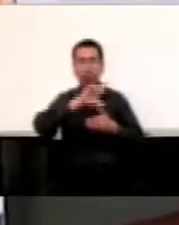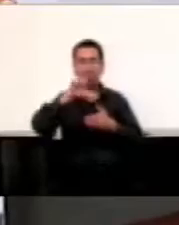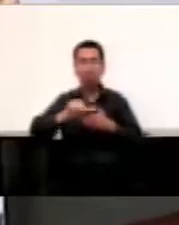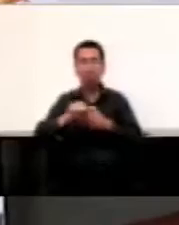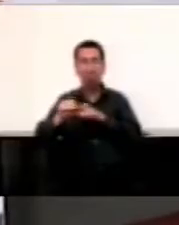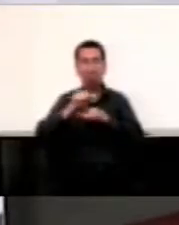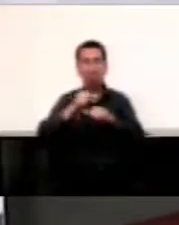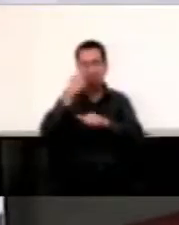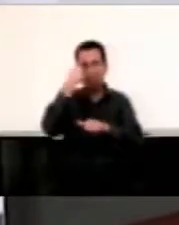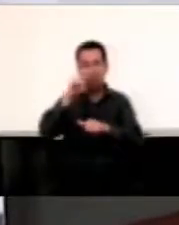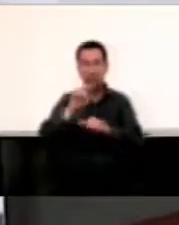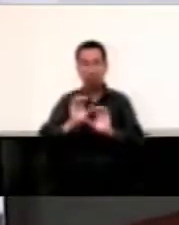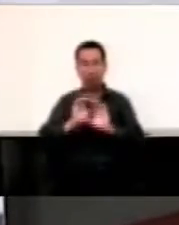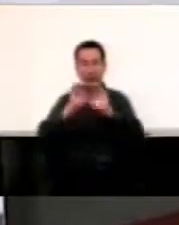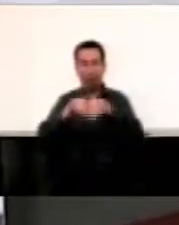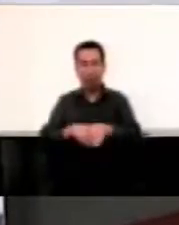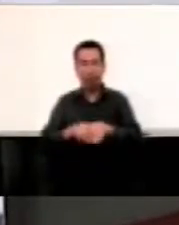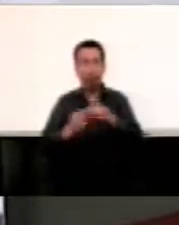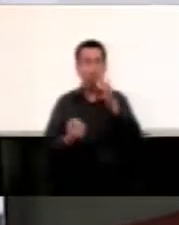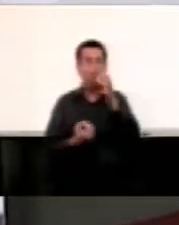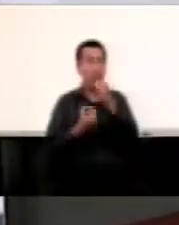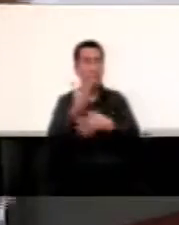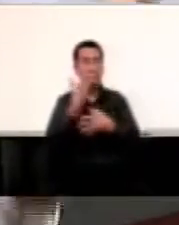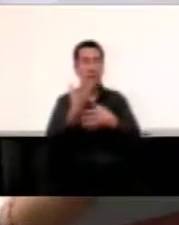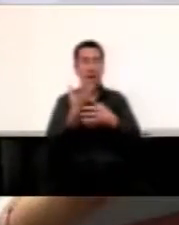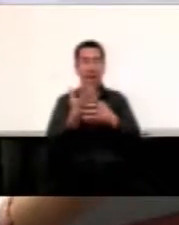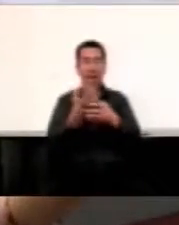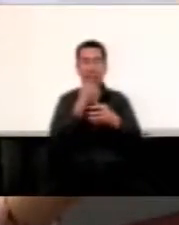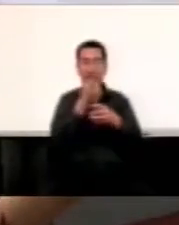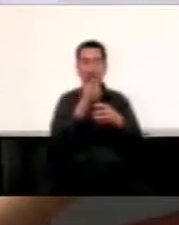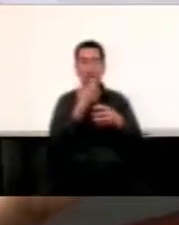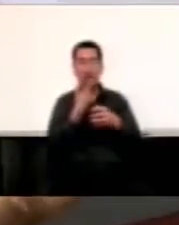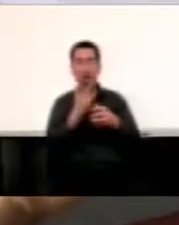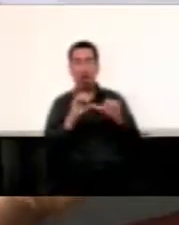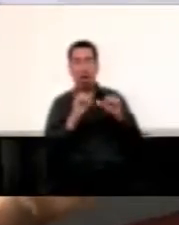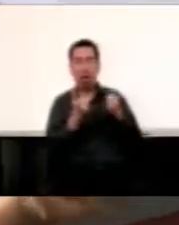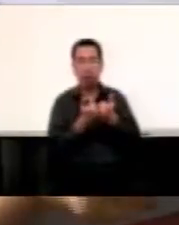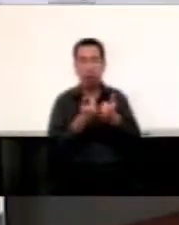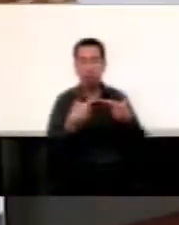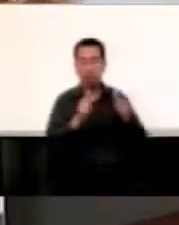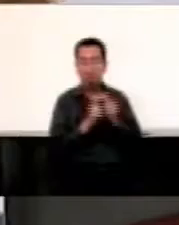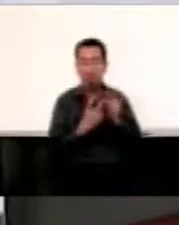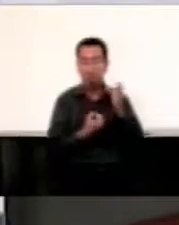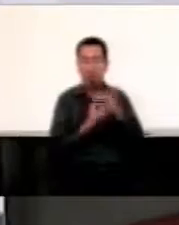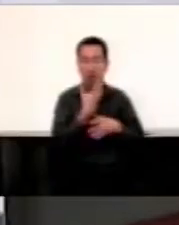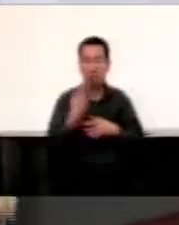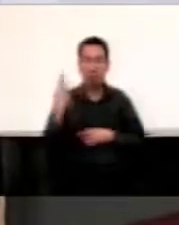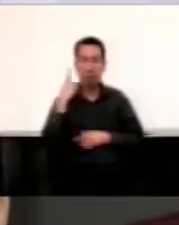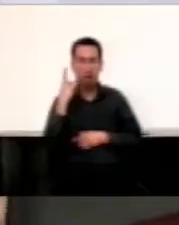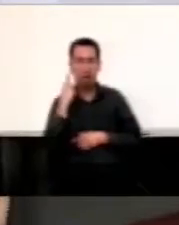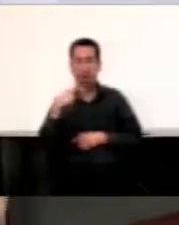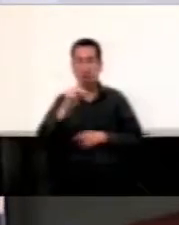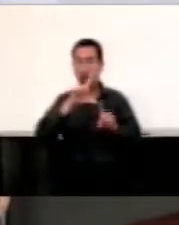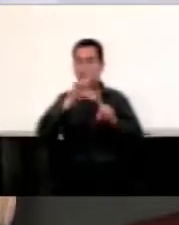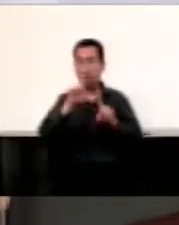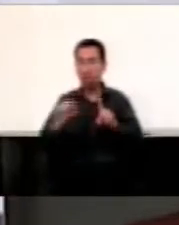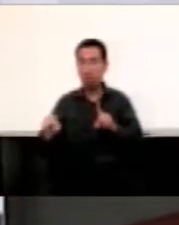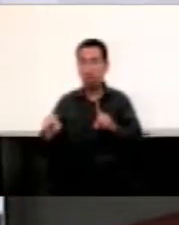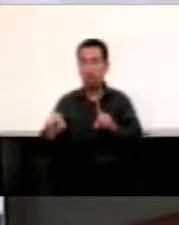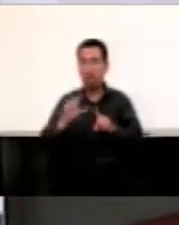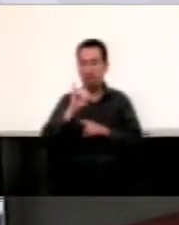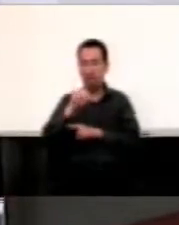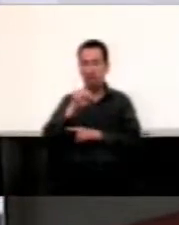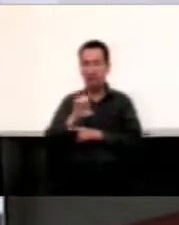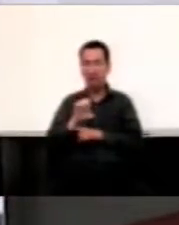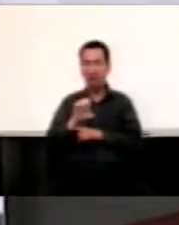de registro de asociaciones que pretendan ser partido político y al menos a nivel nacional el INE